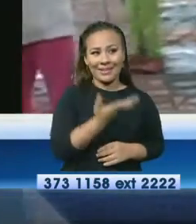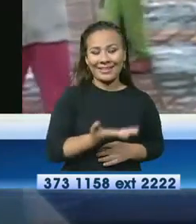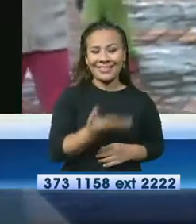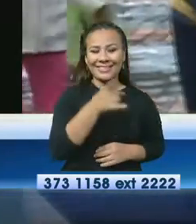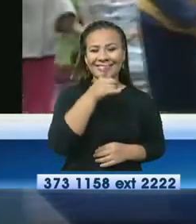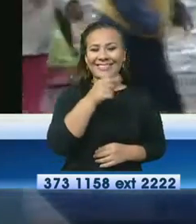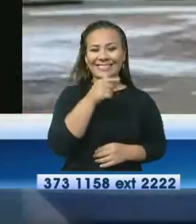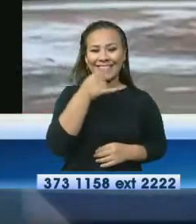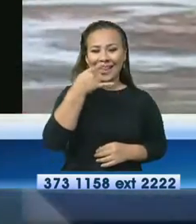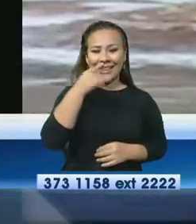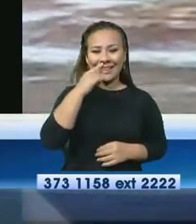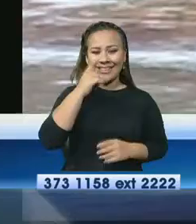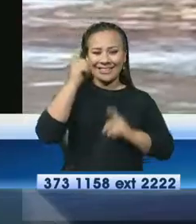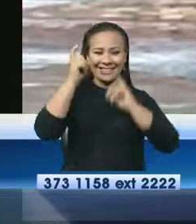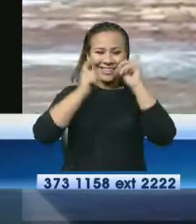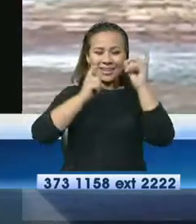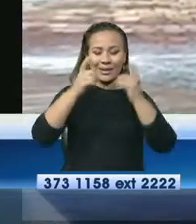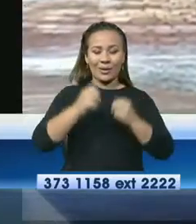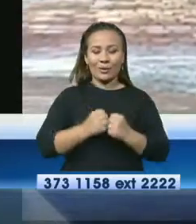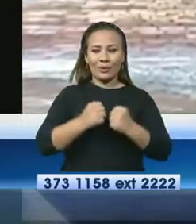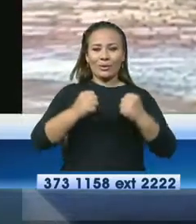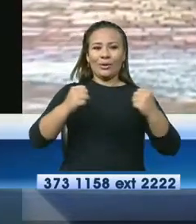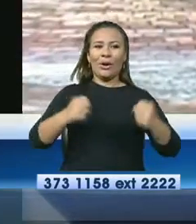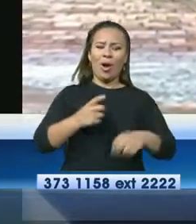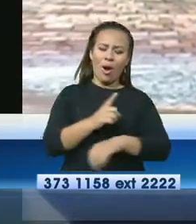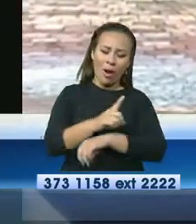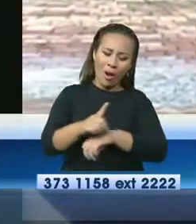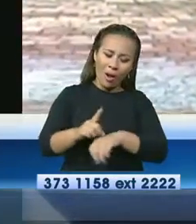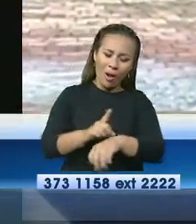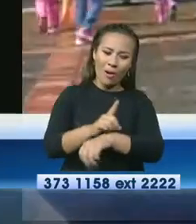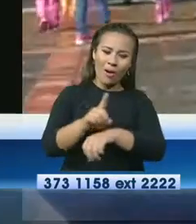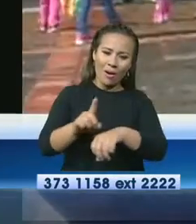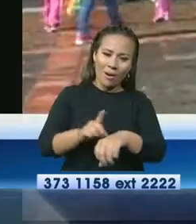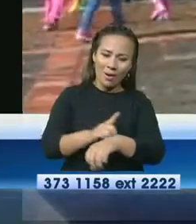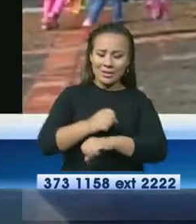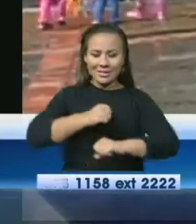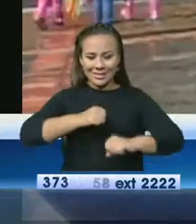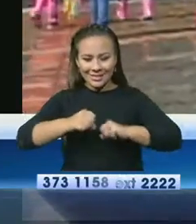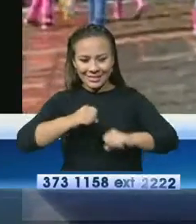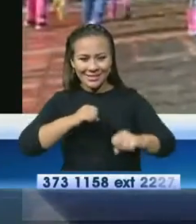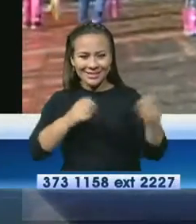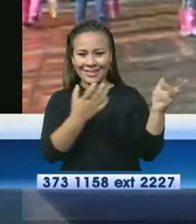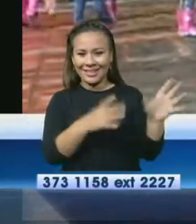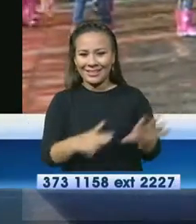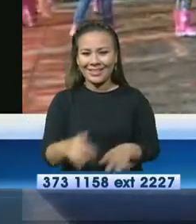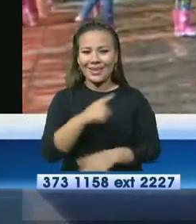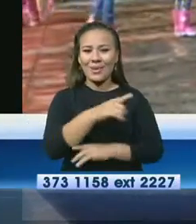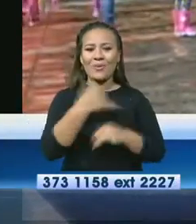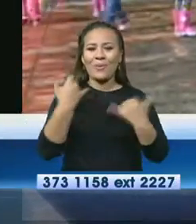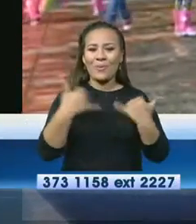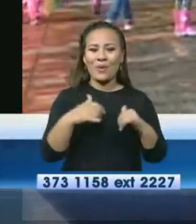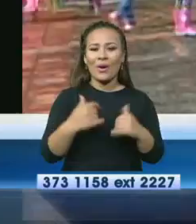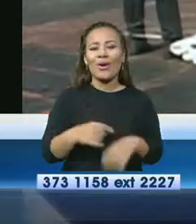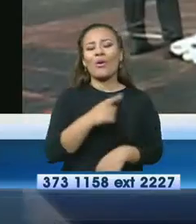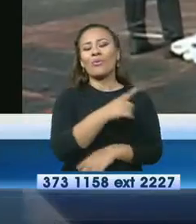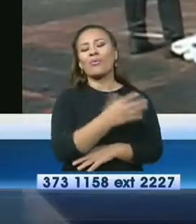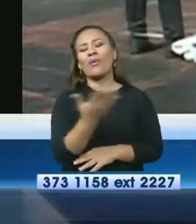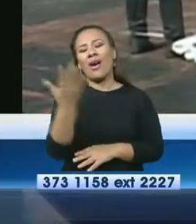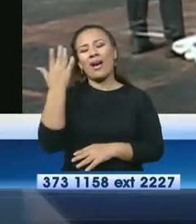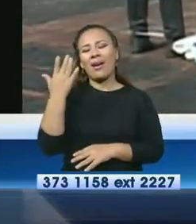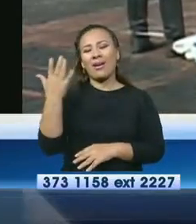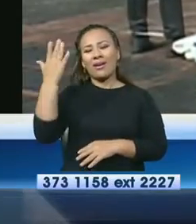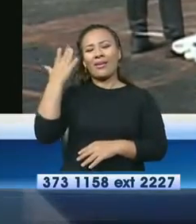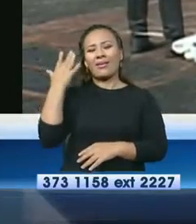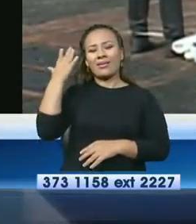la infancia permitía que permanezcamos horas y horas en la intensa actividad física que demandaban los juegos que estaban de moda hace varios